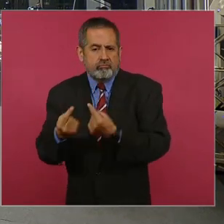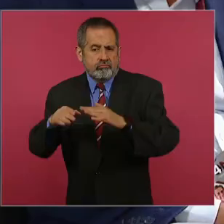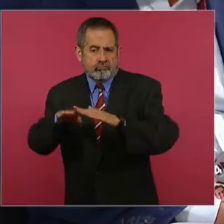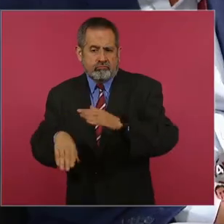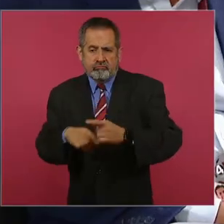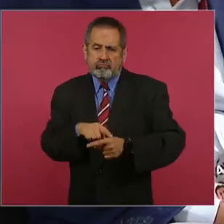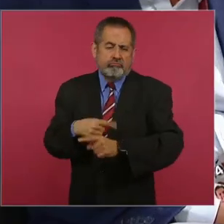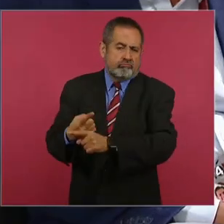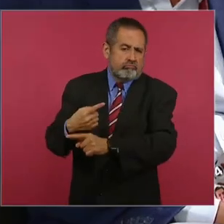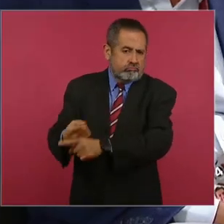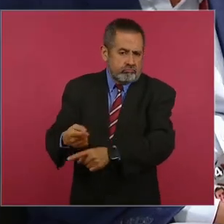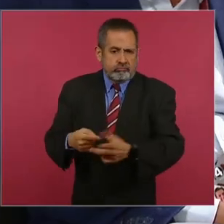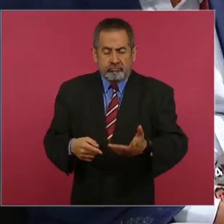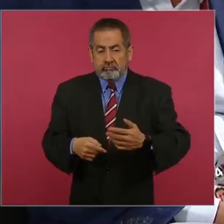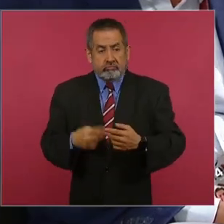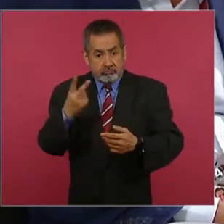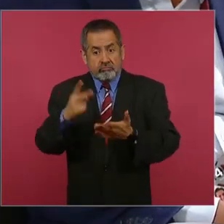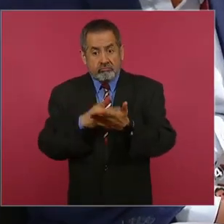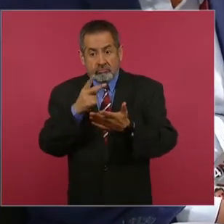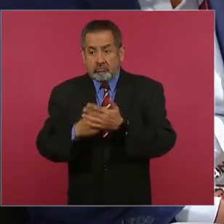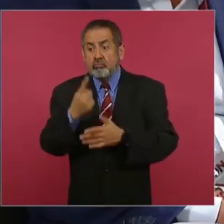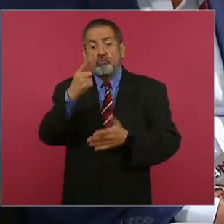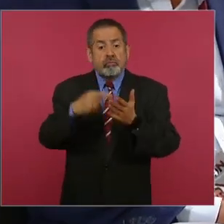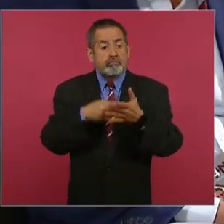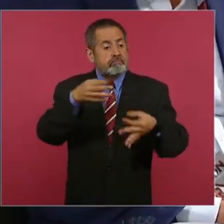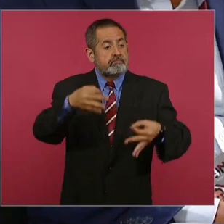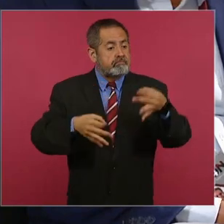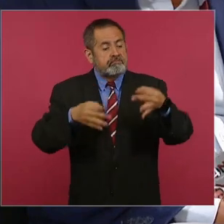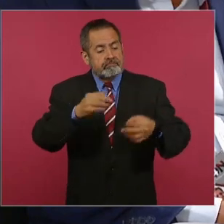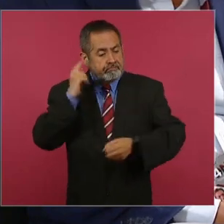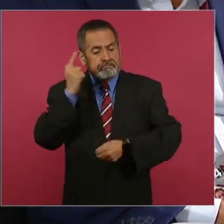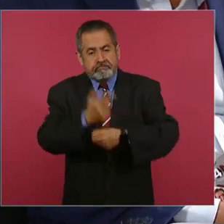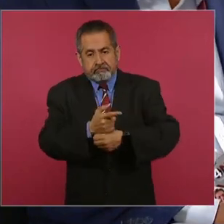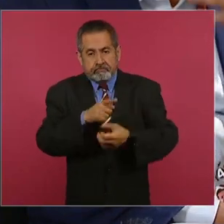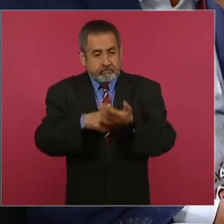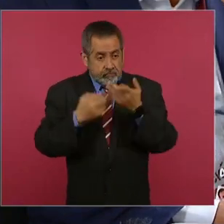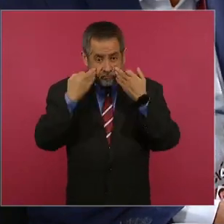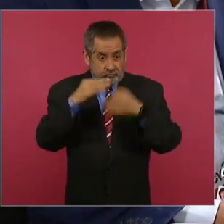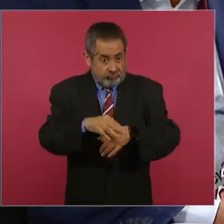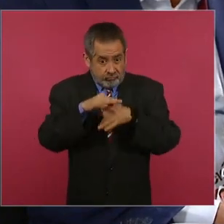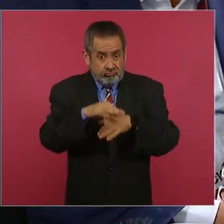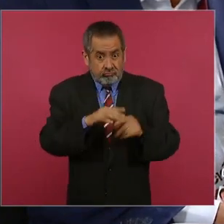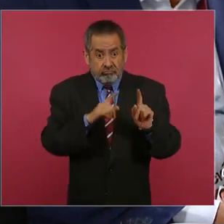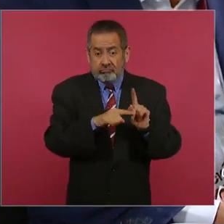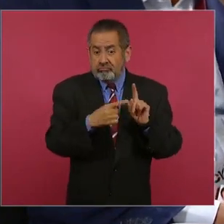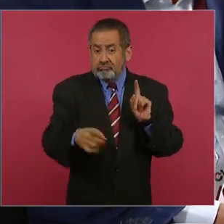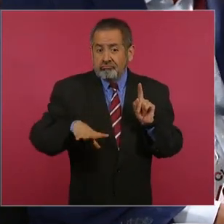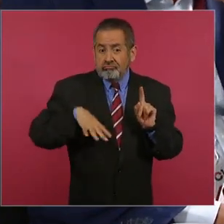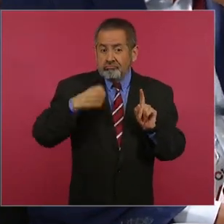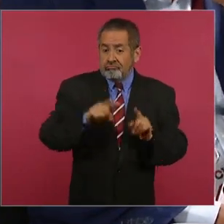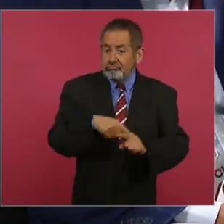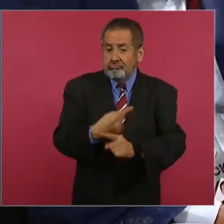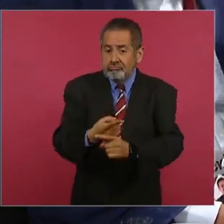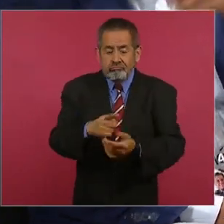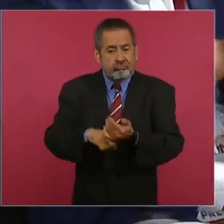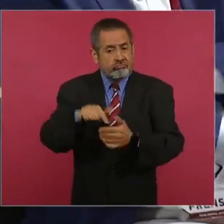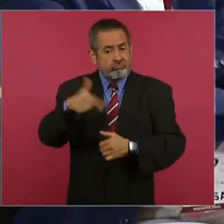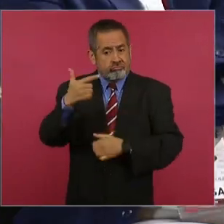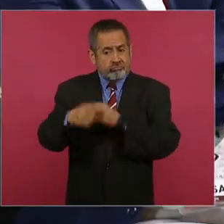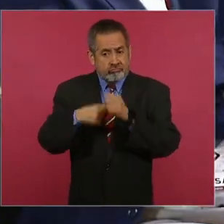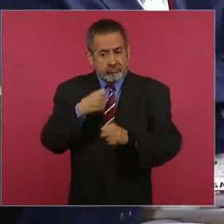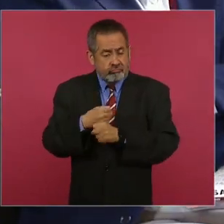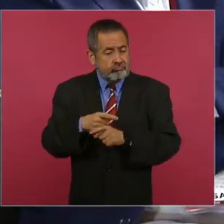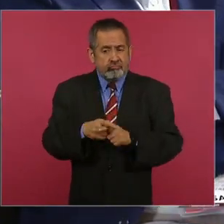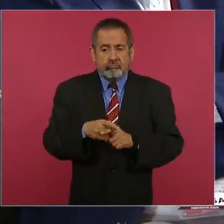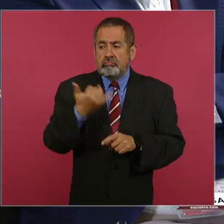en una incluso fue procesado por ser encontrado en flagrancia abusando de un menor de 12 años e